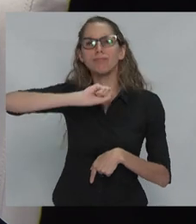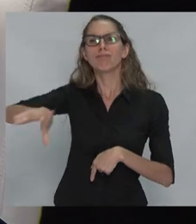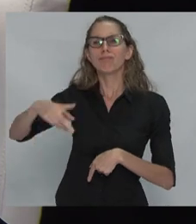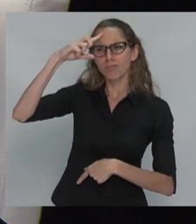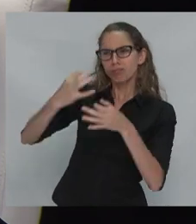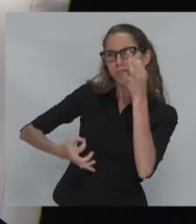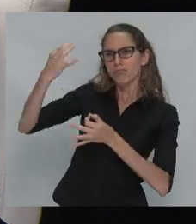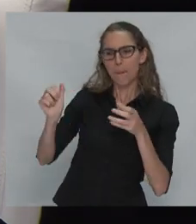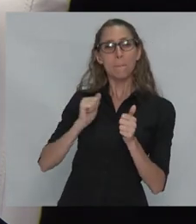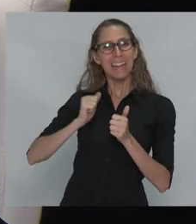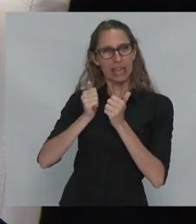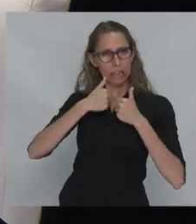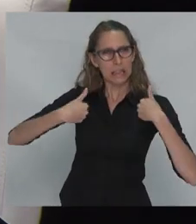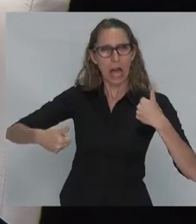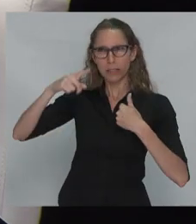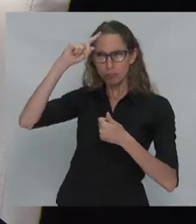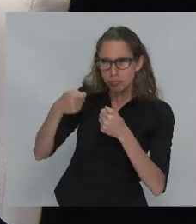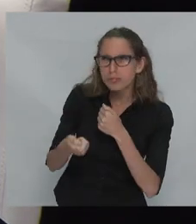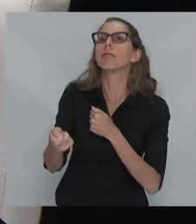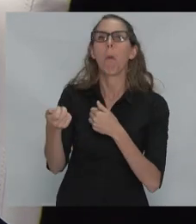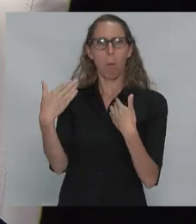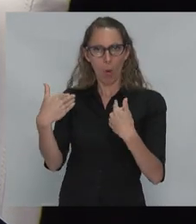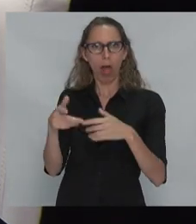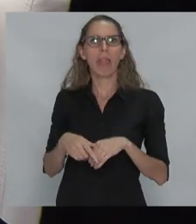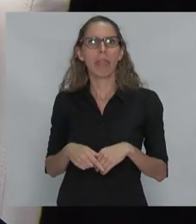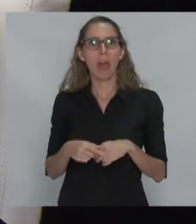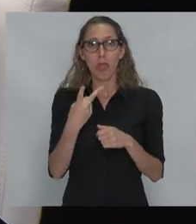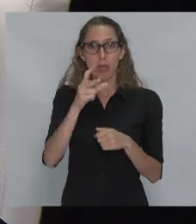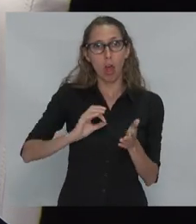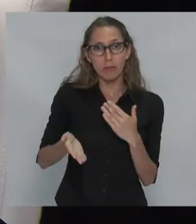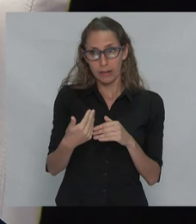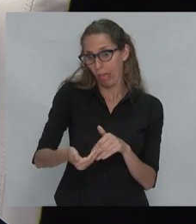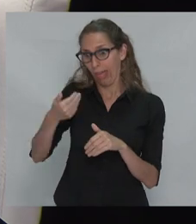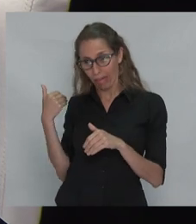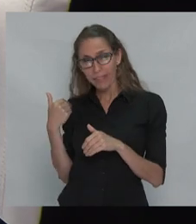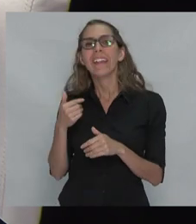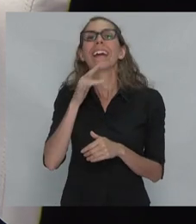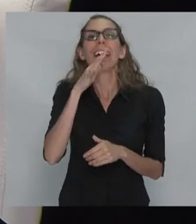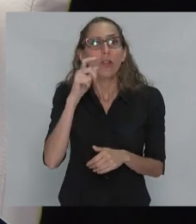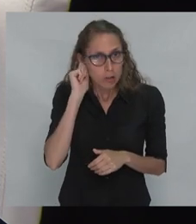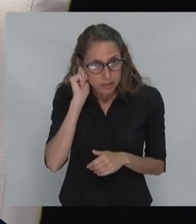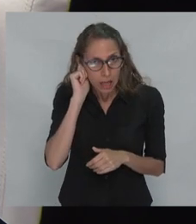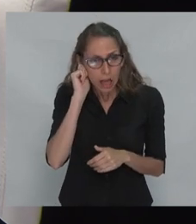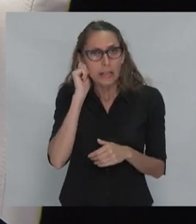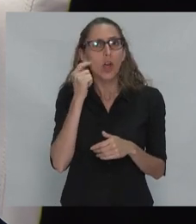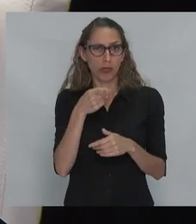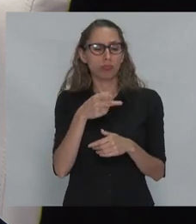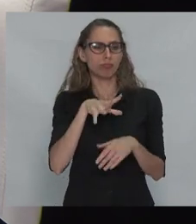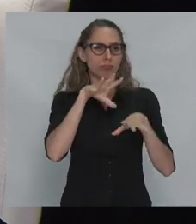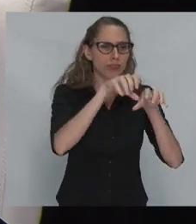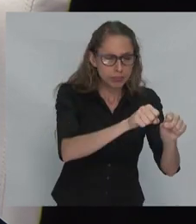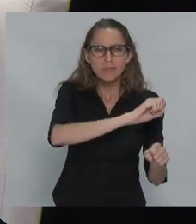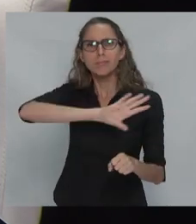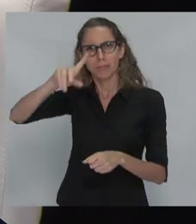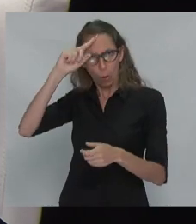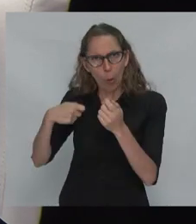tribunales militares. Hasta hace poco, hasta hace menos de 2 años, un niño de 14 años podía ser sometido a